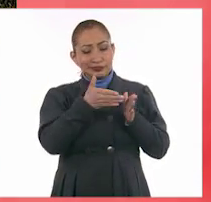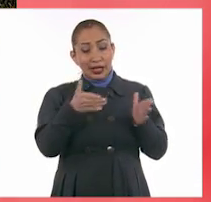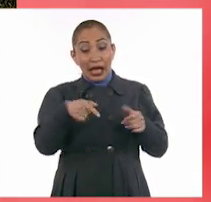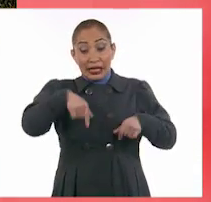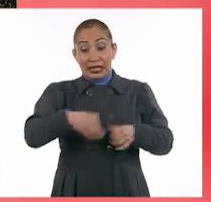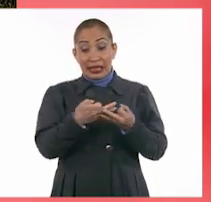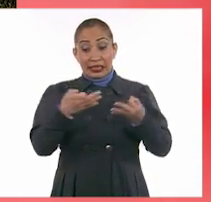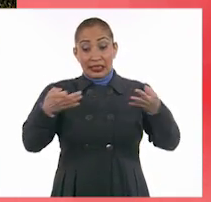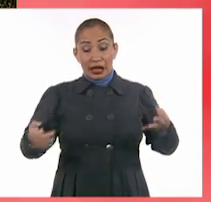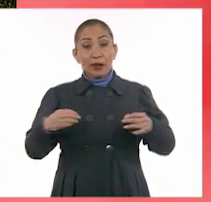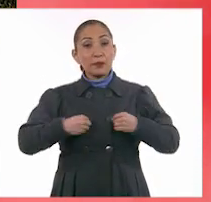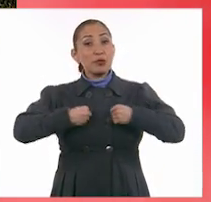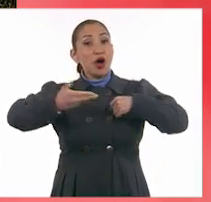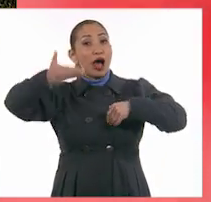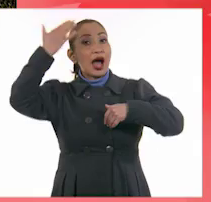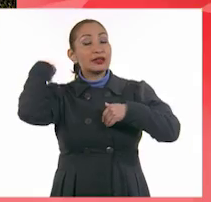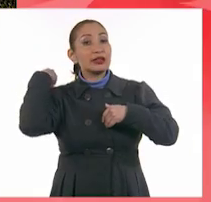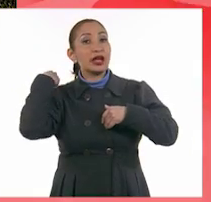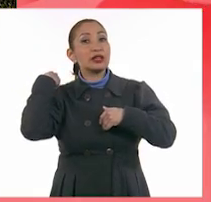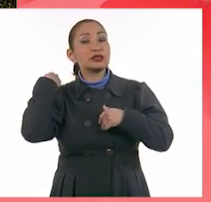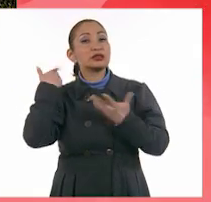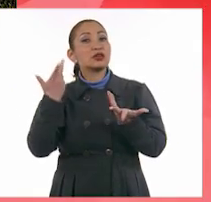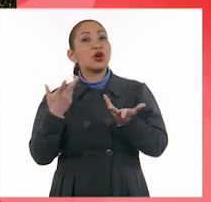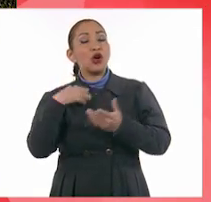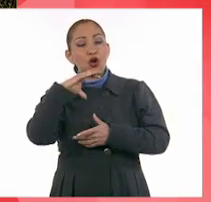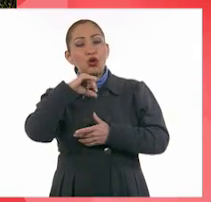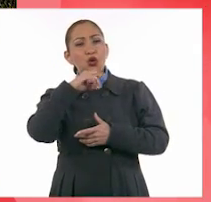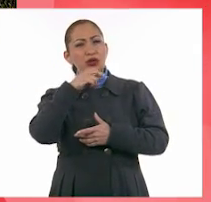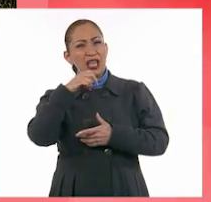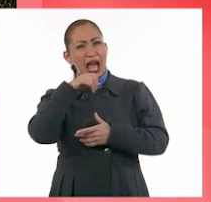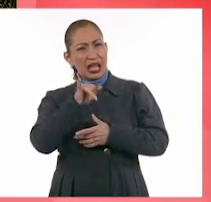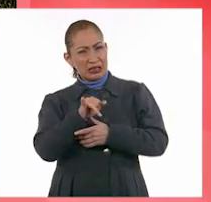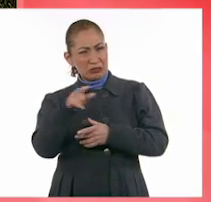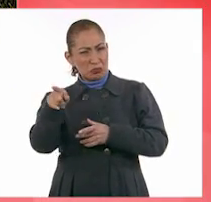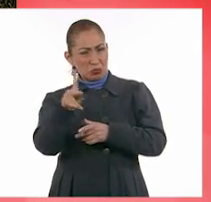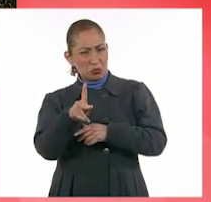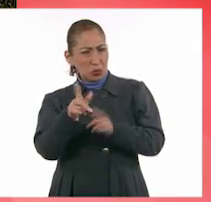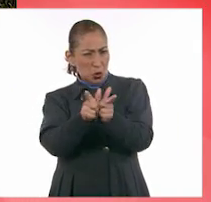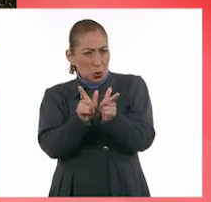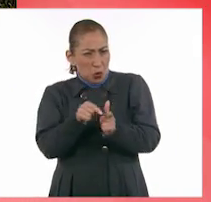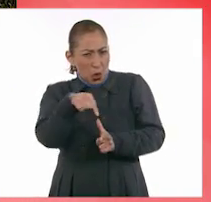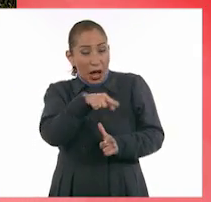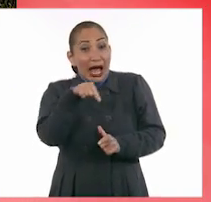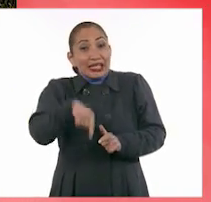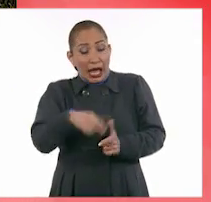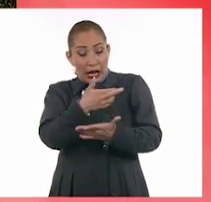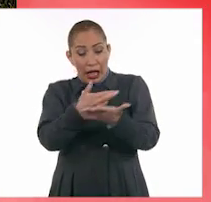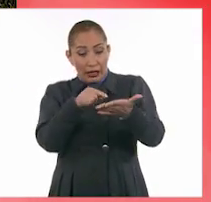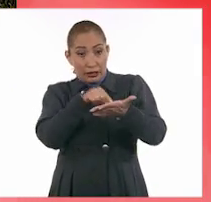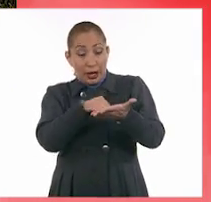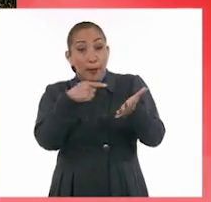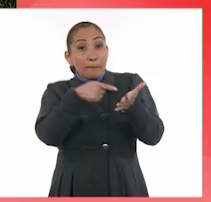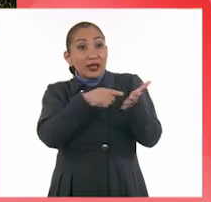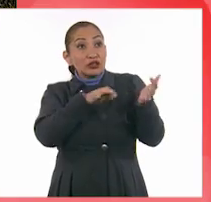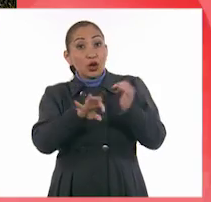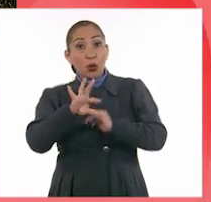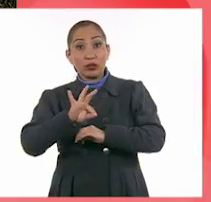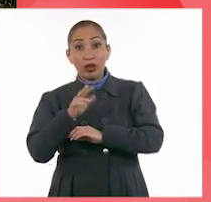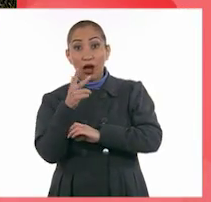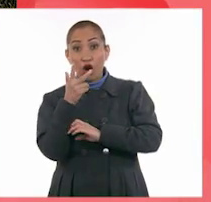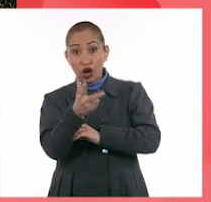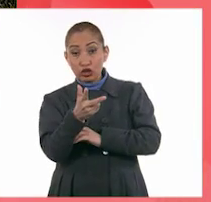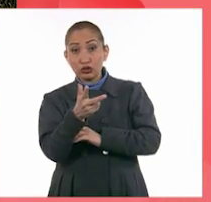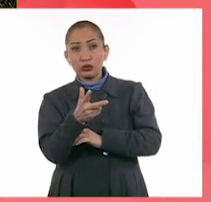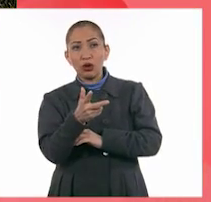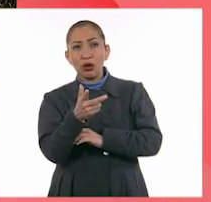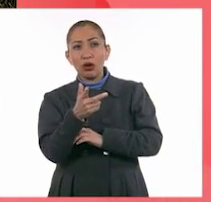tierra fue habitada por los Comiay, originalmente por los Comiay. De hecho, aquí hay un registro de 1948 que hizo